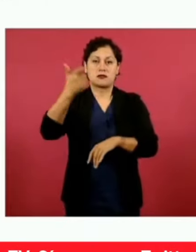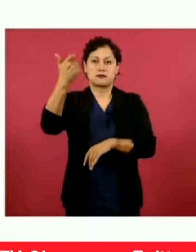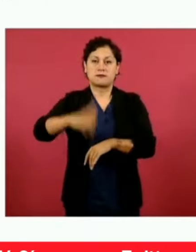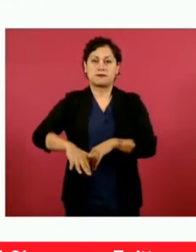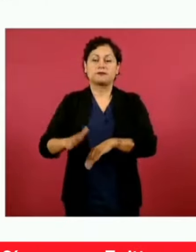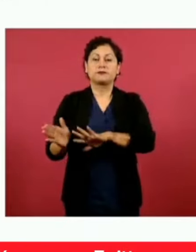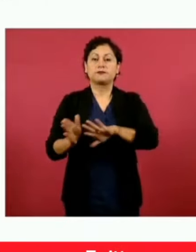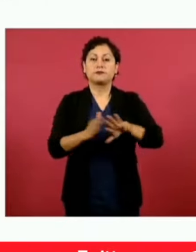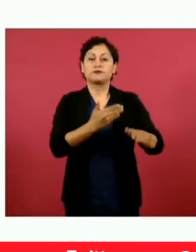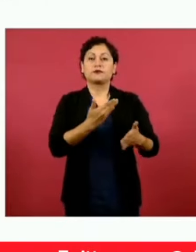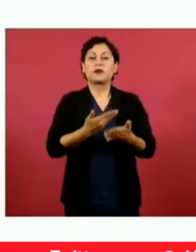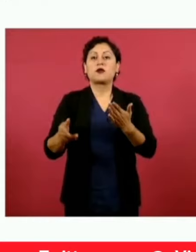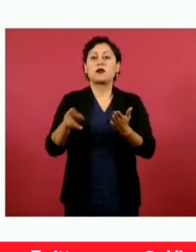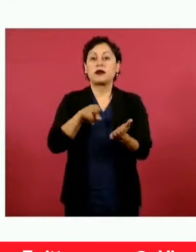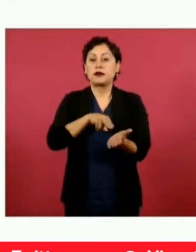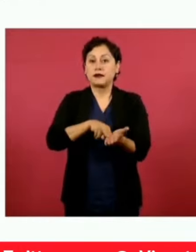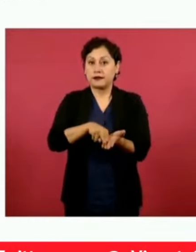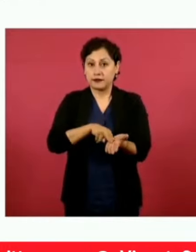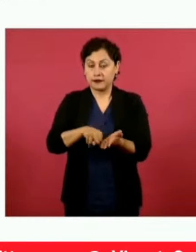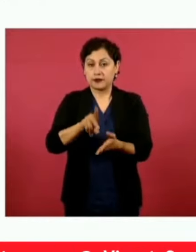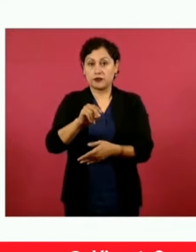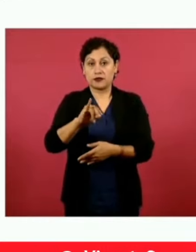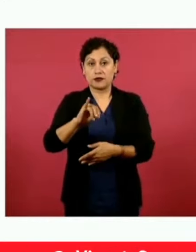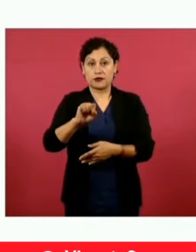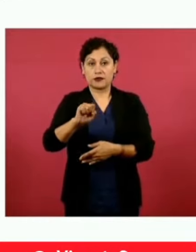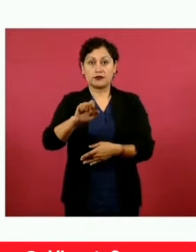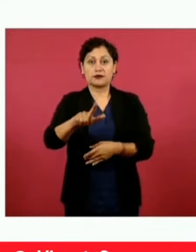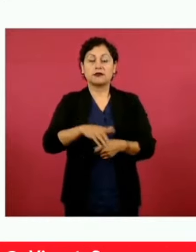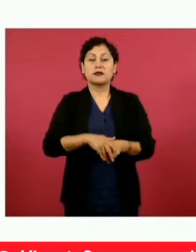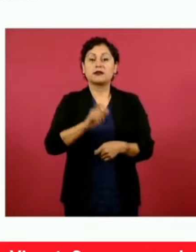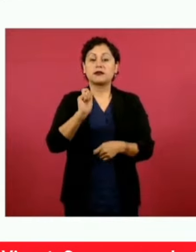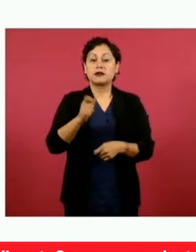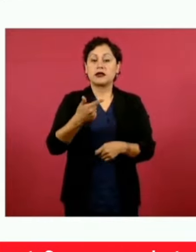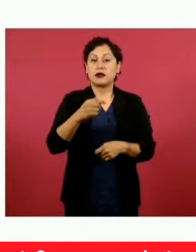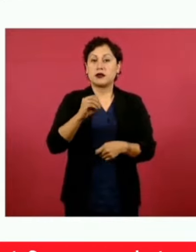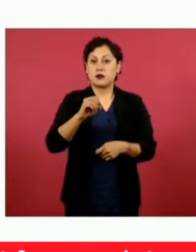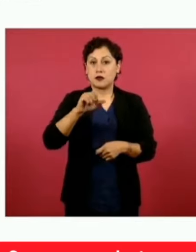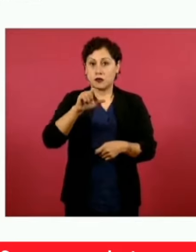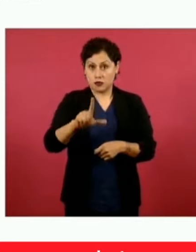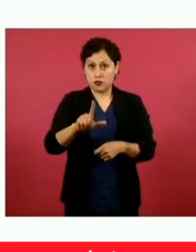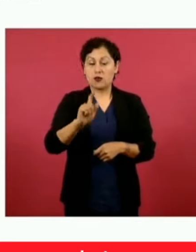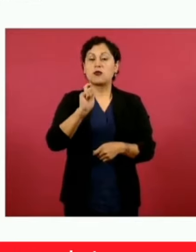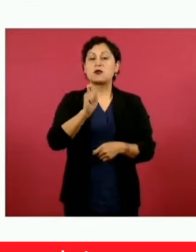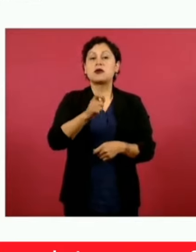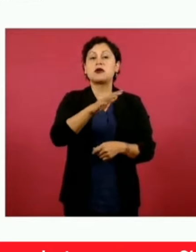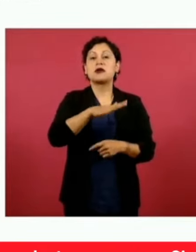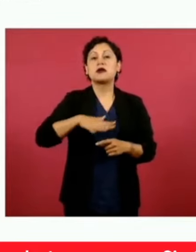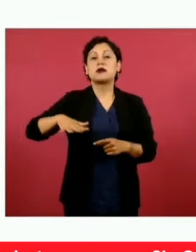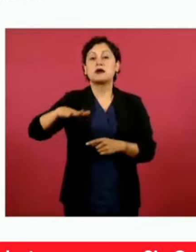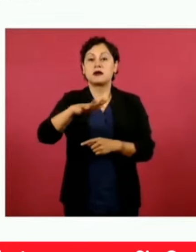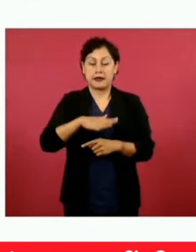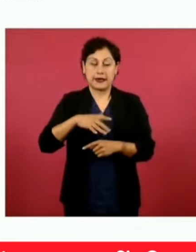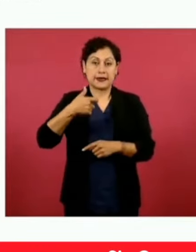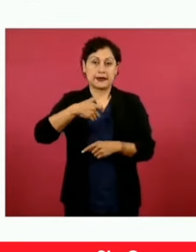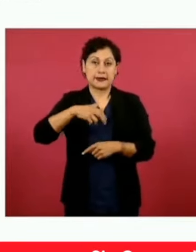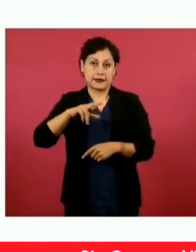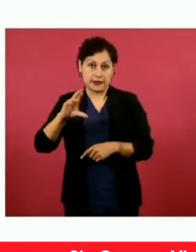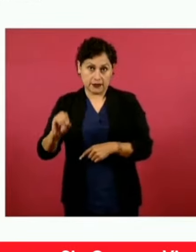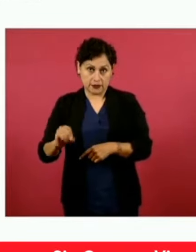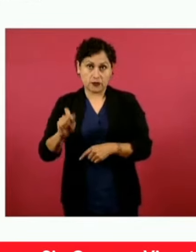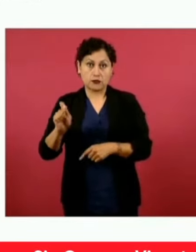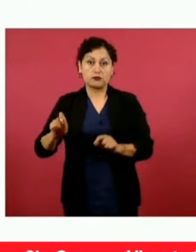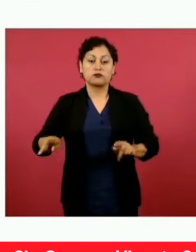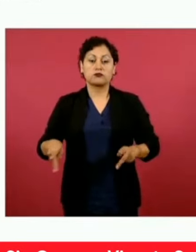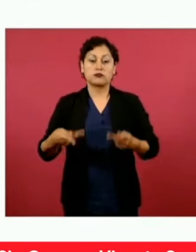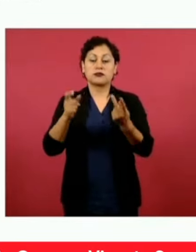al diésel, tenemos que Golf, estación de servicio Las Ramas, en Tulum, Quintana Roo, 27